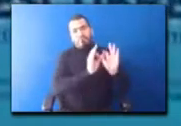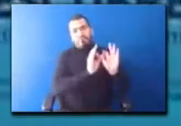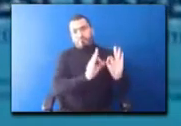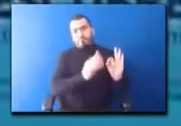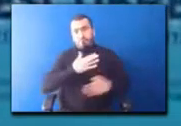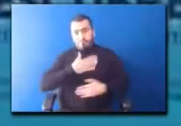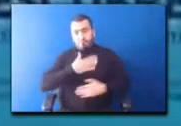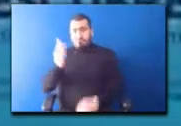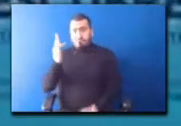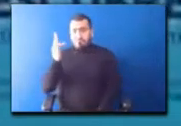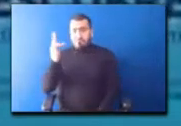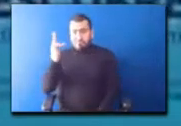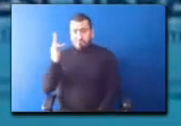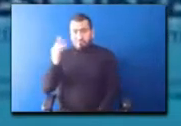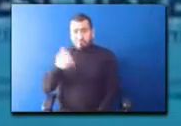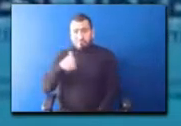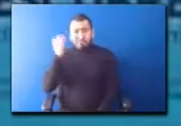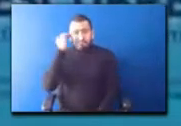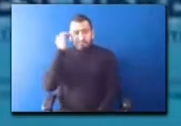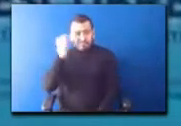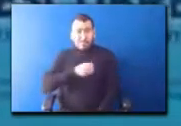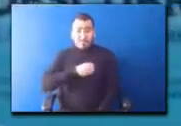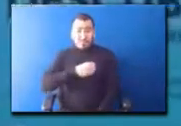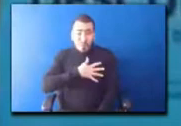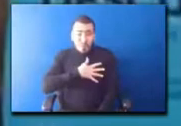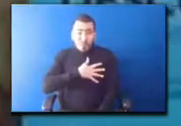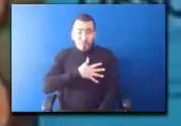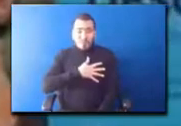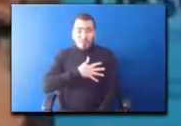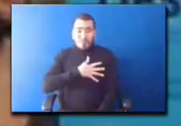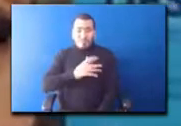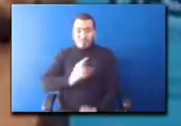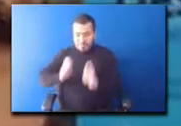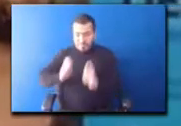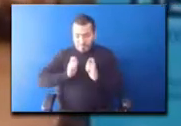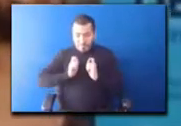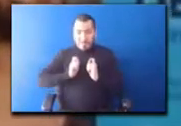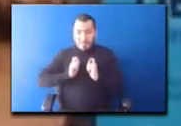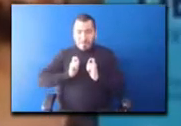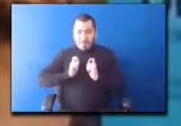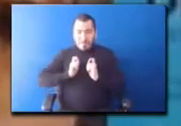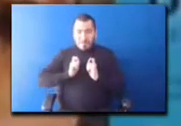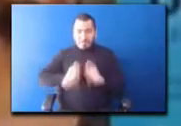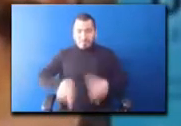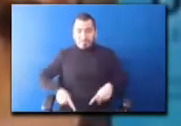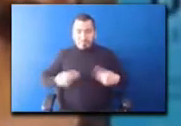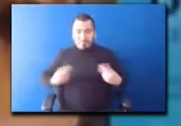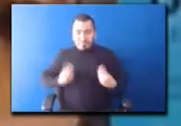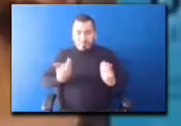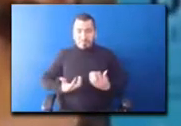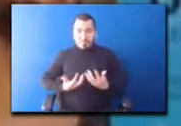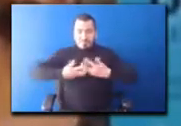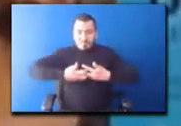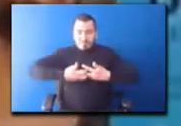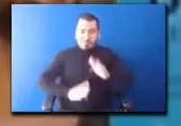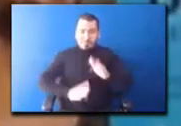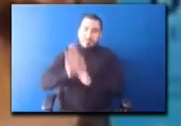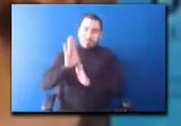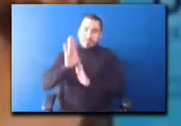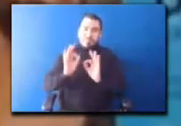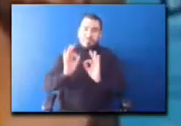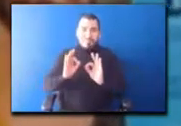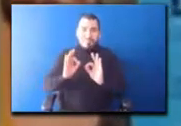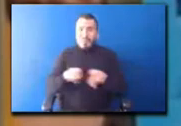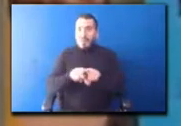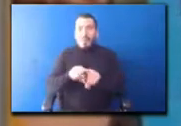de primera mano de lo que significa tener la oportunidad de vivir y crecer y lograr cumplir esas metas en una organización. Me sucedió a mí